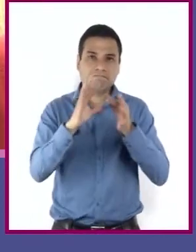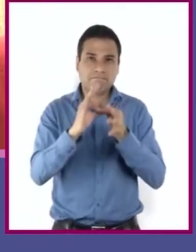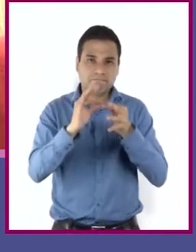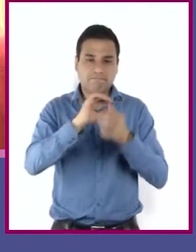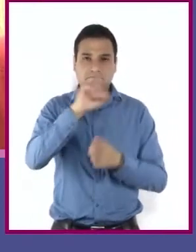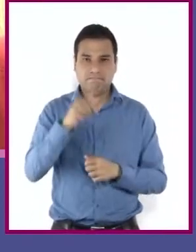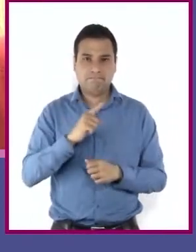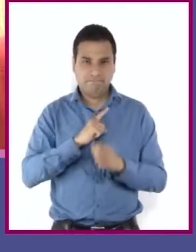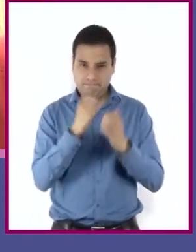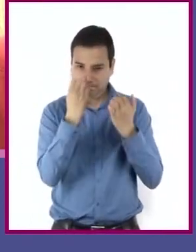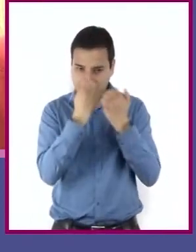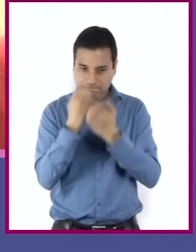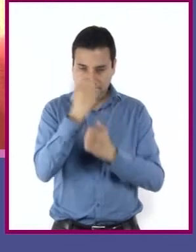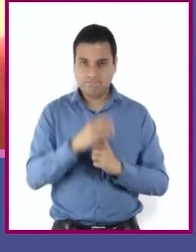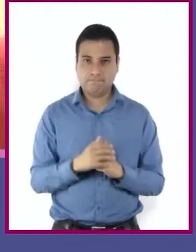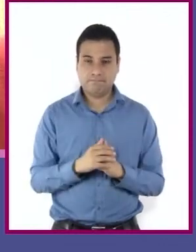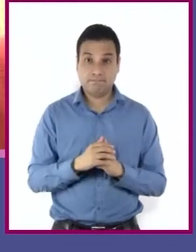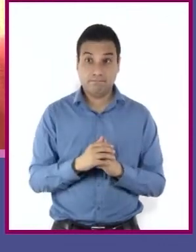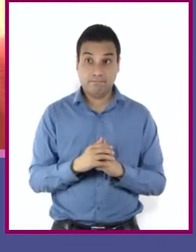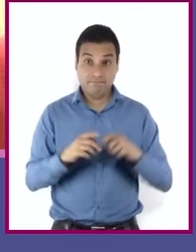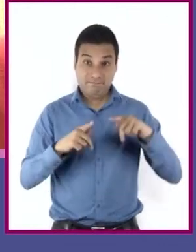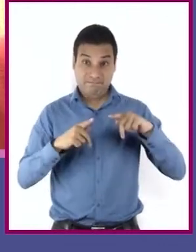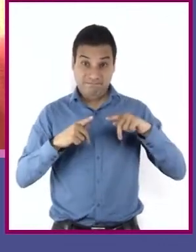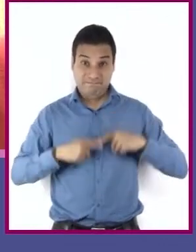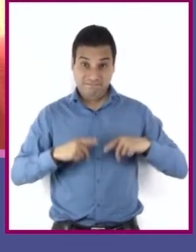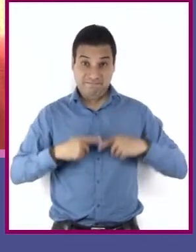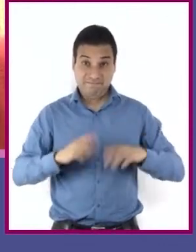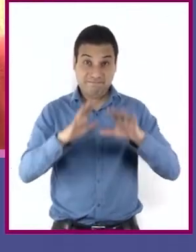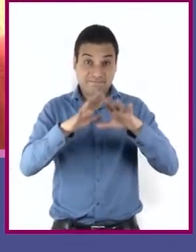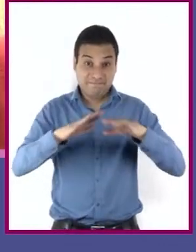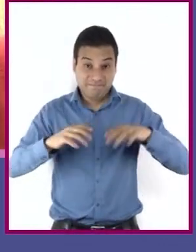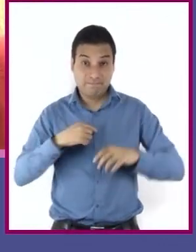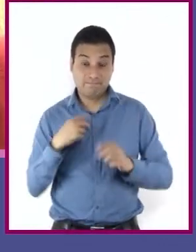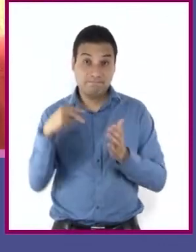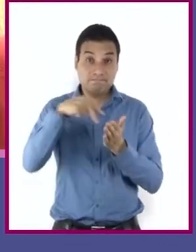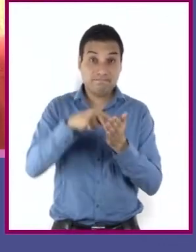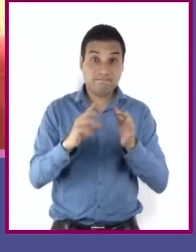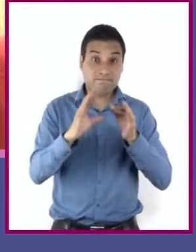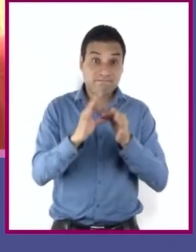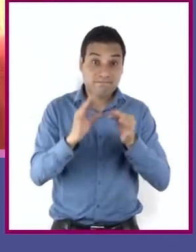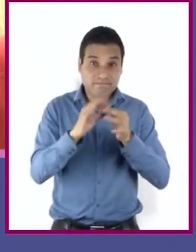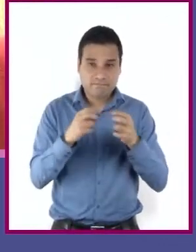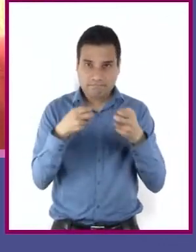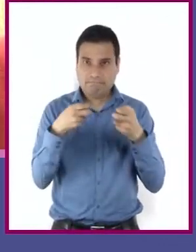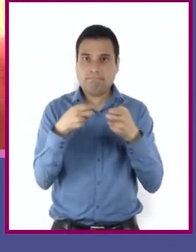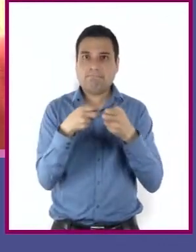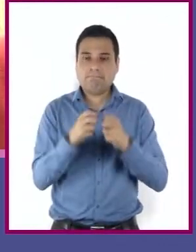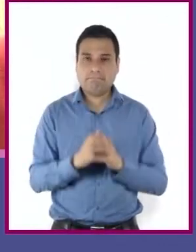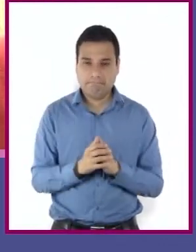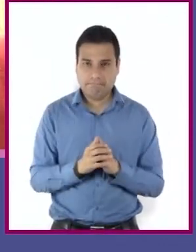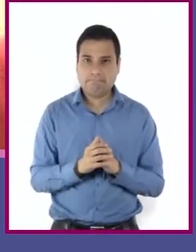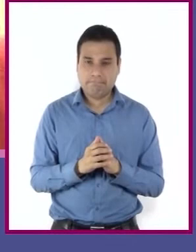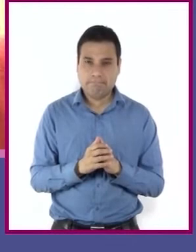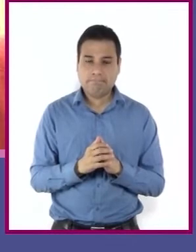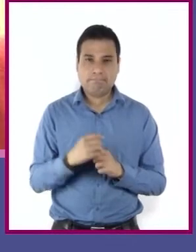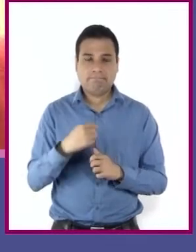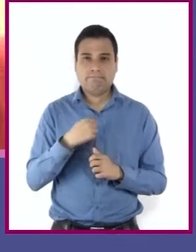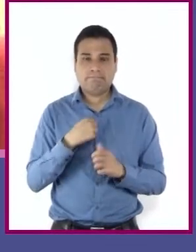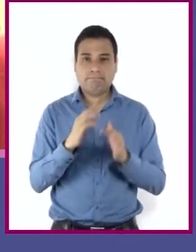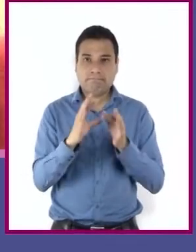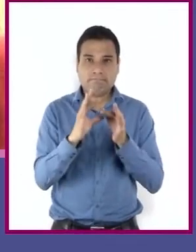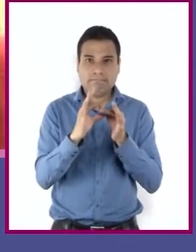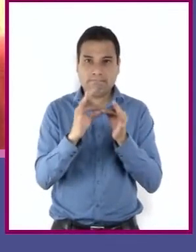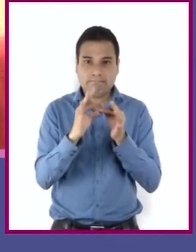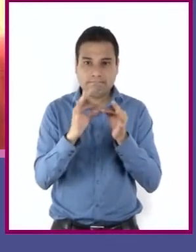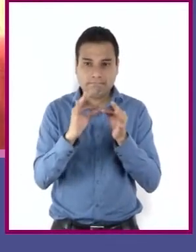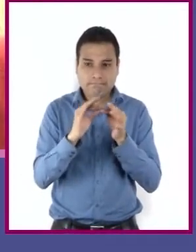público. Exponer frente a un público puede ser una actividad que nos llene de nervios y eso haga que al final de nuestra participación